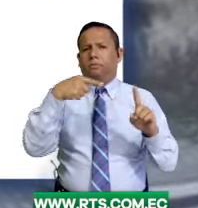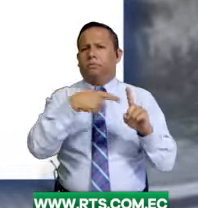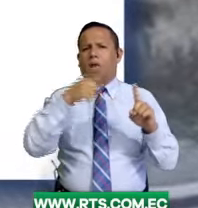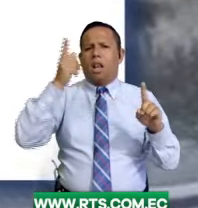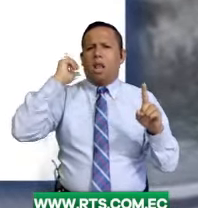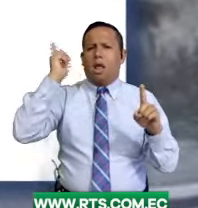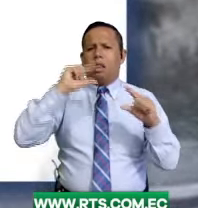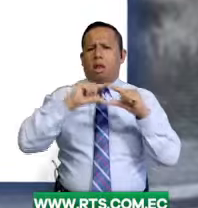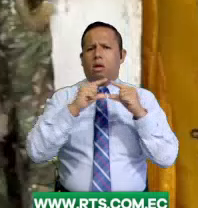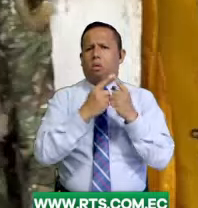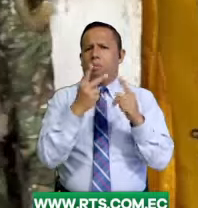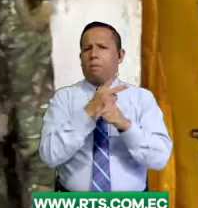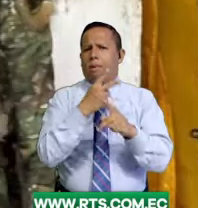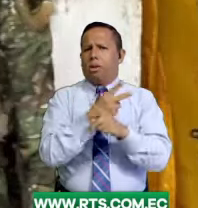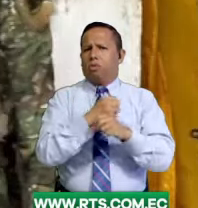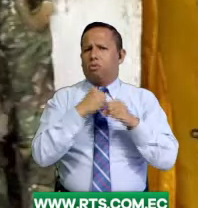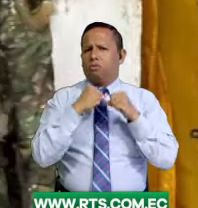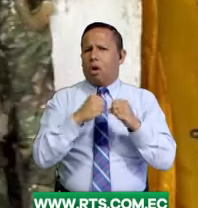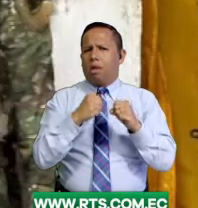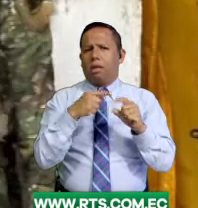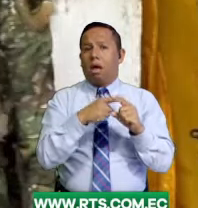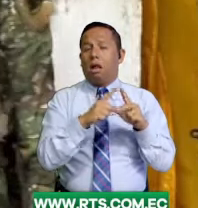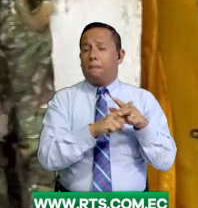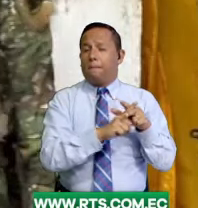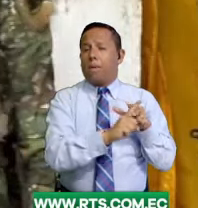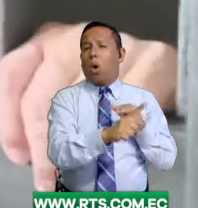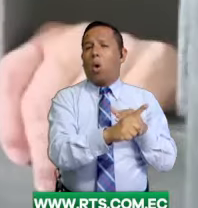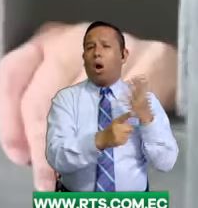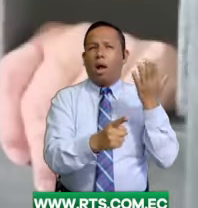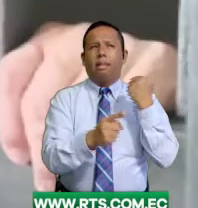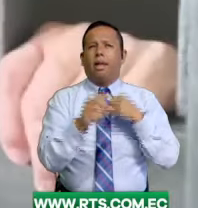que escapó en el mes de enero de la cárcel regional en Guayaquil.